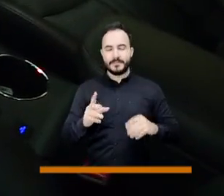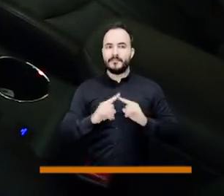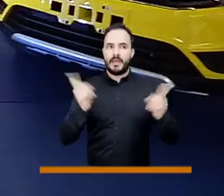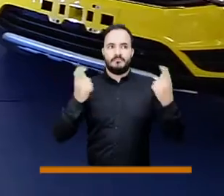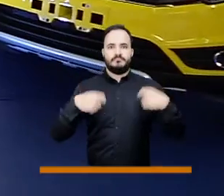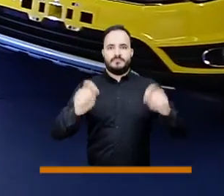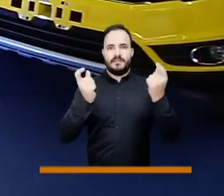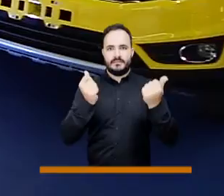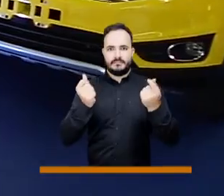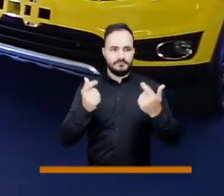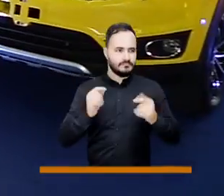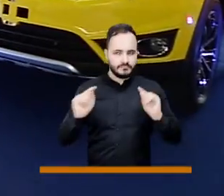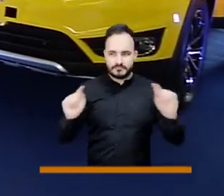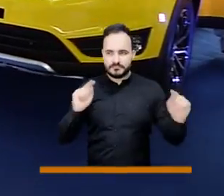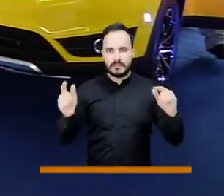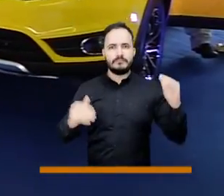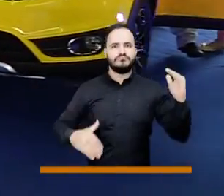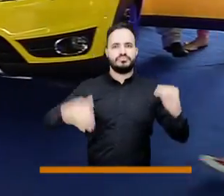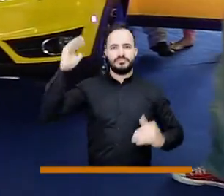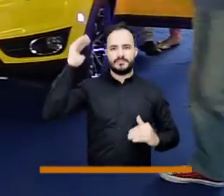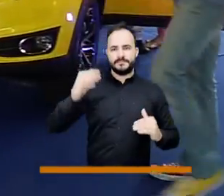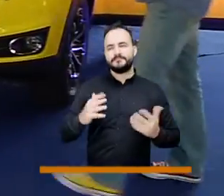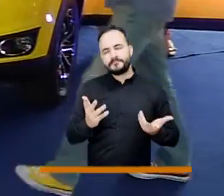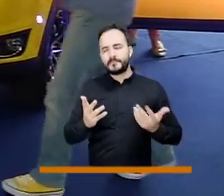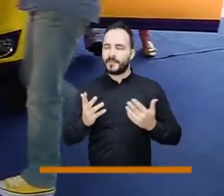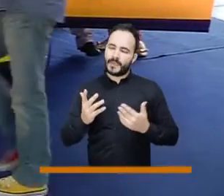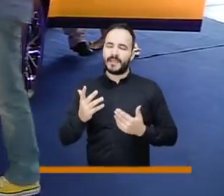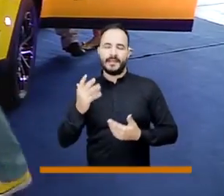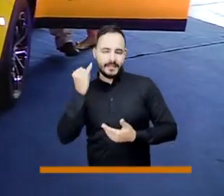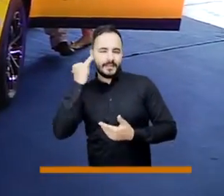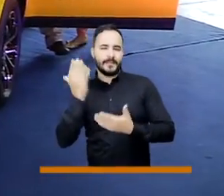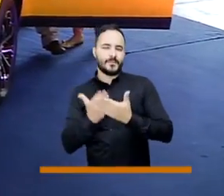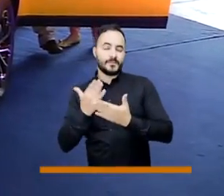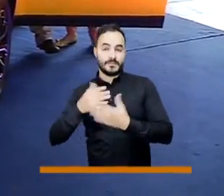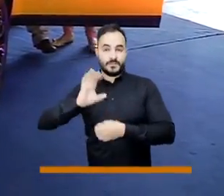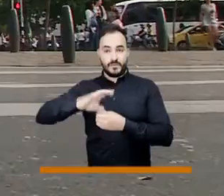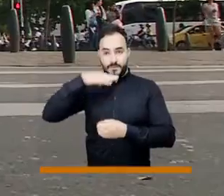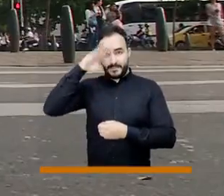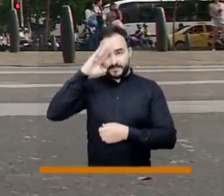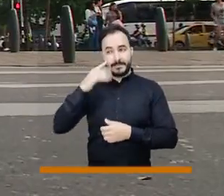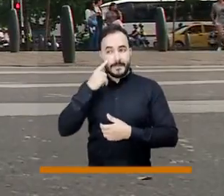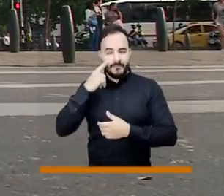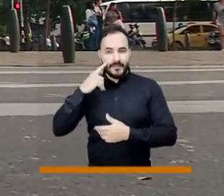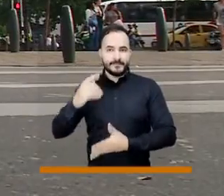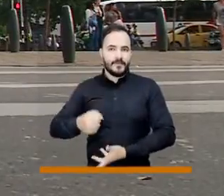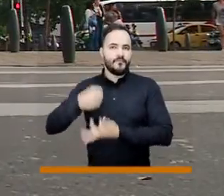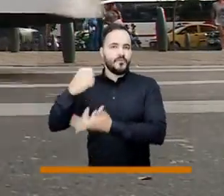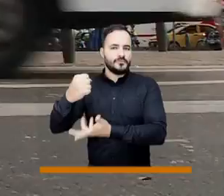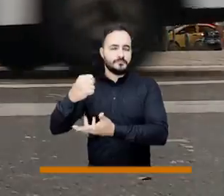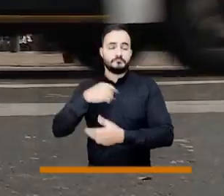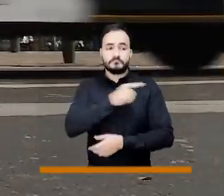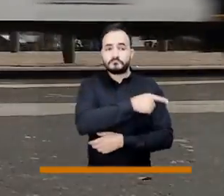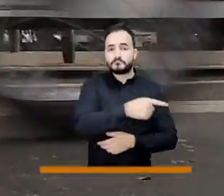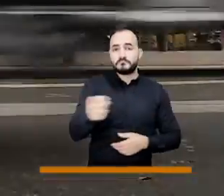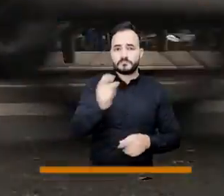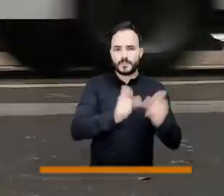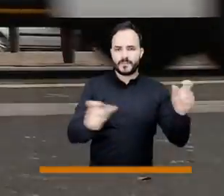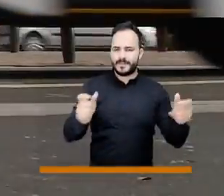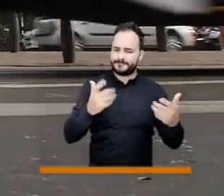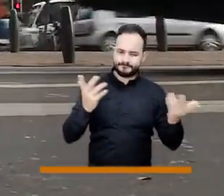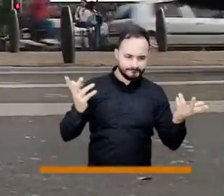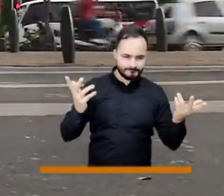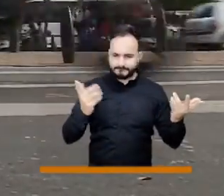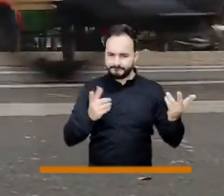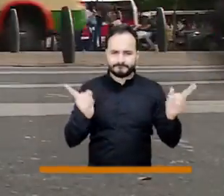alguna manera. Hemos liderado iniciativas en Medellín, como la de crear un fondo que permita que a las personas que quieren reponer